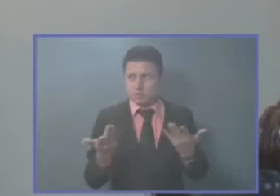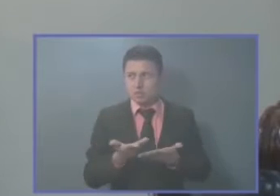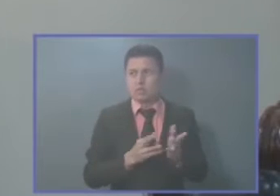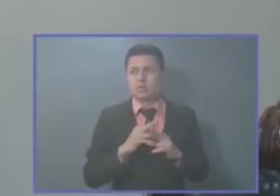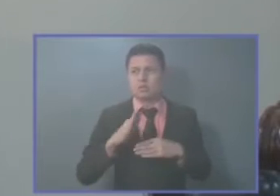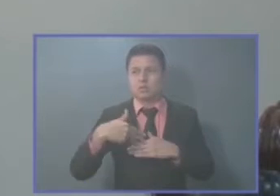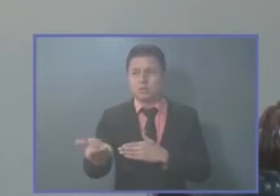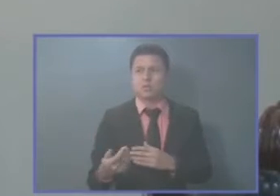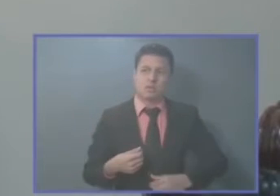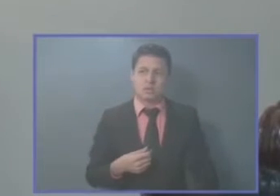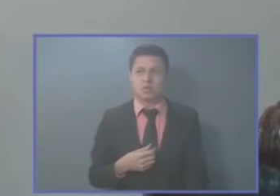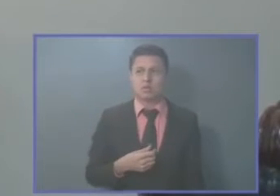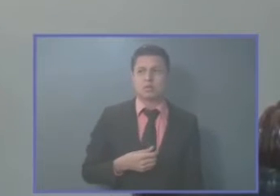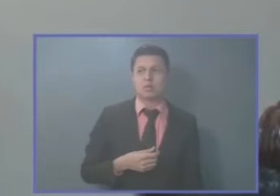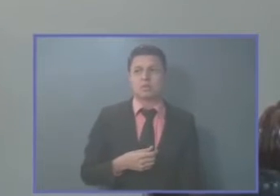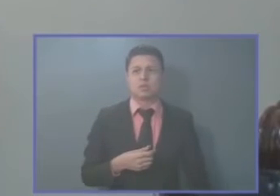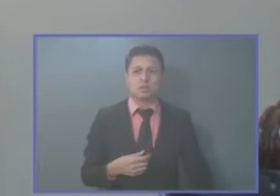reforma después, tanto del comité